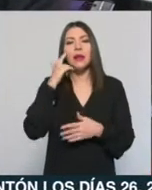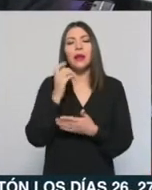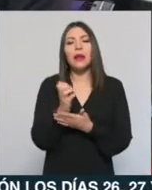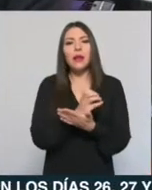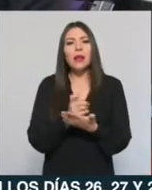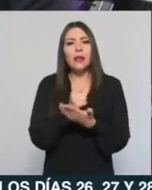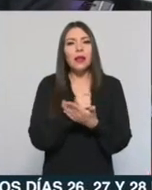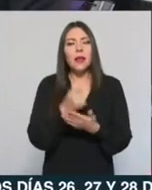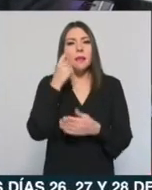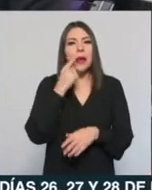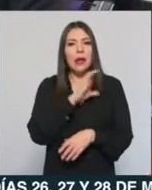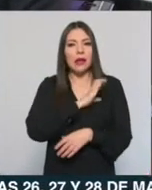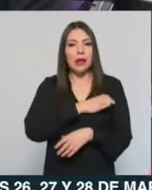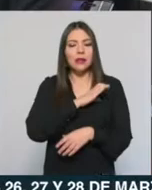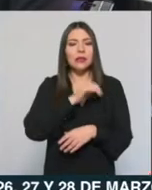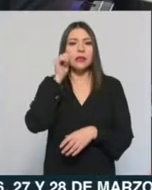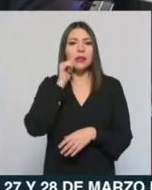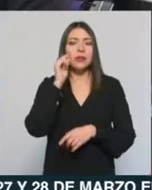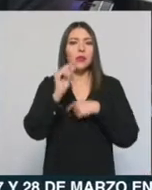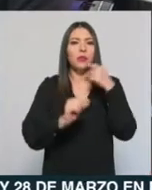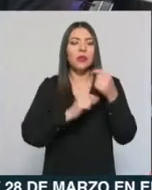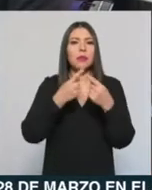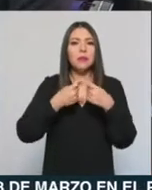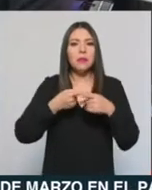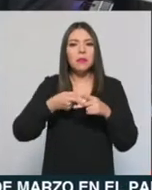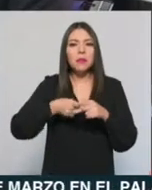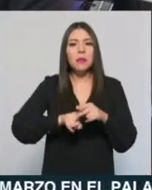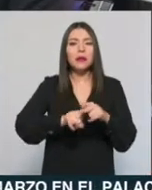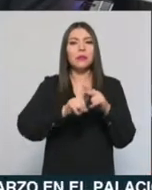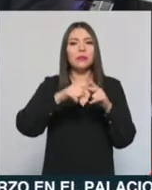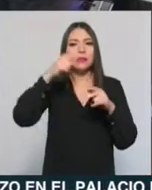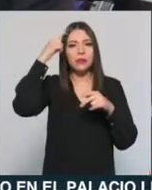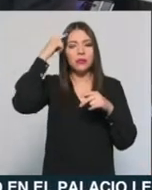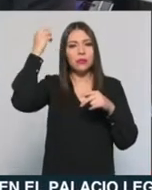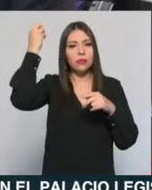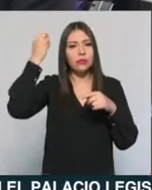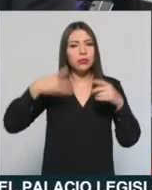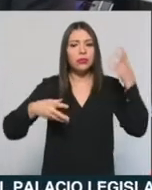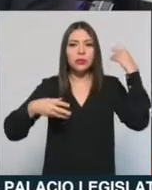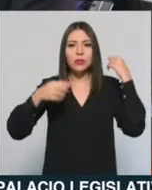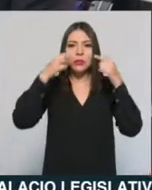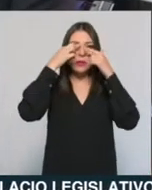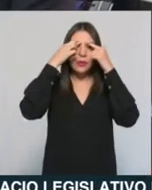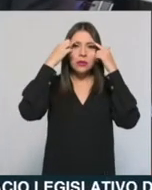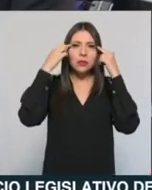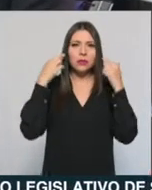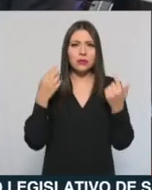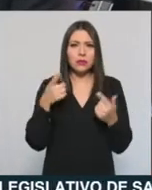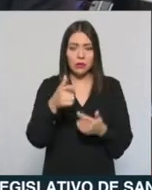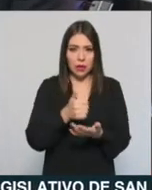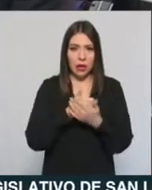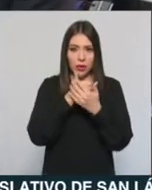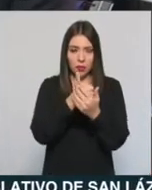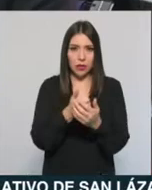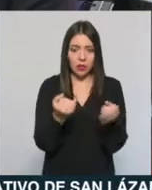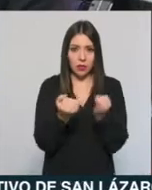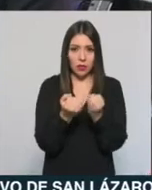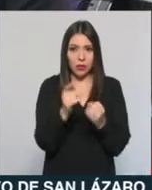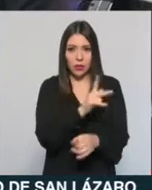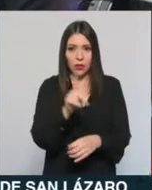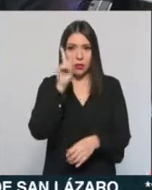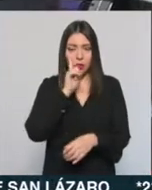pues se empieza a perder es el cabello, las pestañas y las cejas. Y eso también, tú también puedes ayudarles a estas